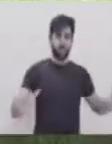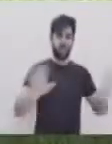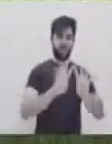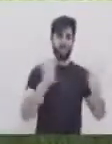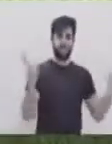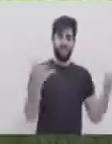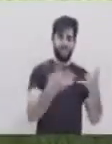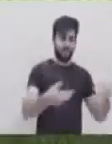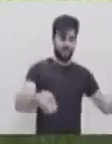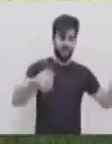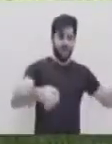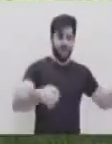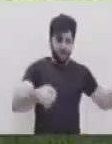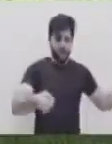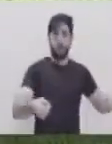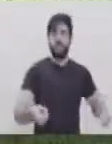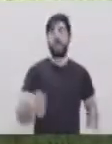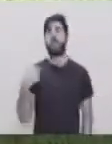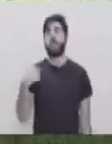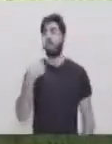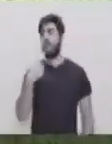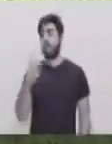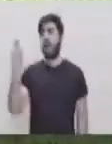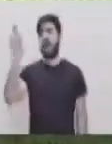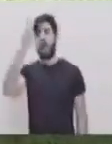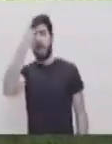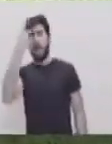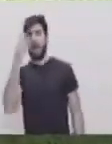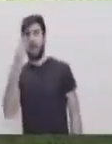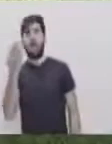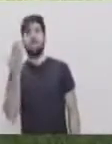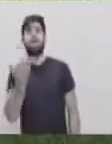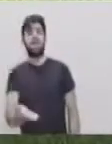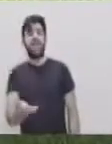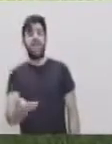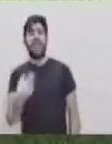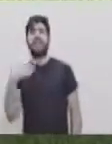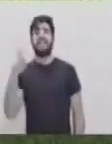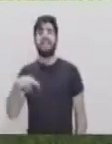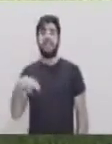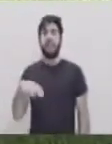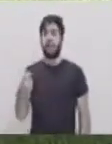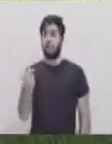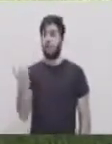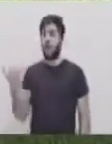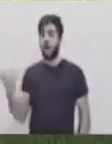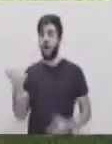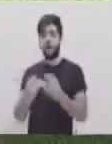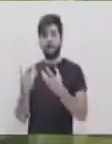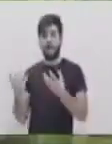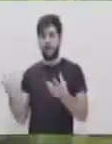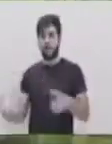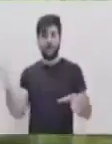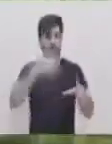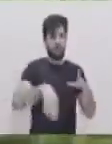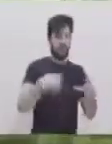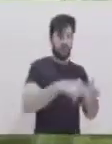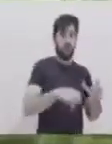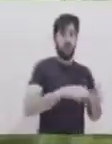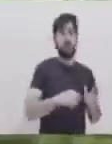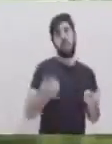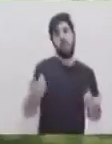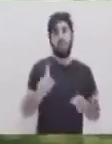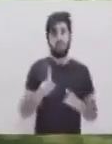muy bien. Cuando yo te diga, el rey pide tantas pelotas adentro de tu costal, tú tienes que correr y echar